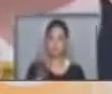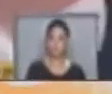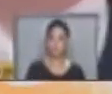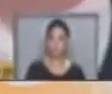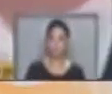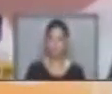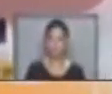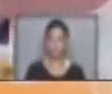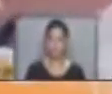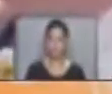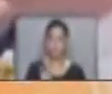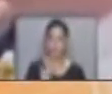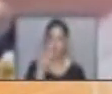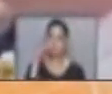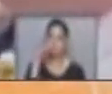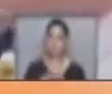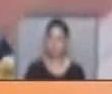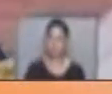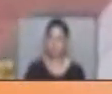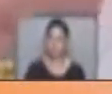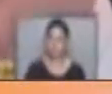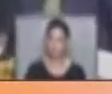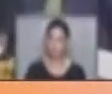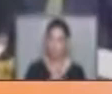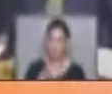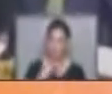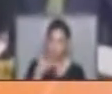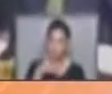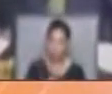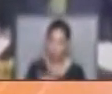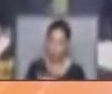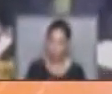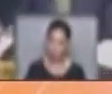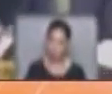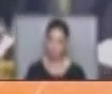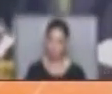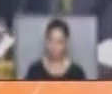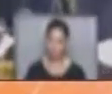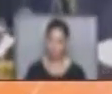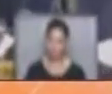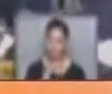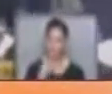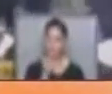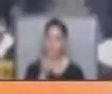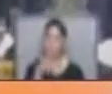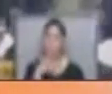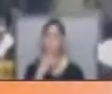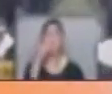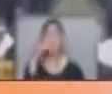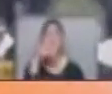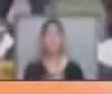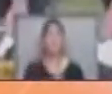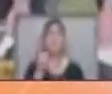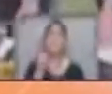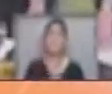cuestionada y la sociedad civil creo que ve en la familia real, además de un gasto innecesario,